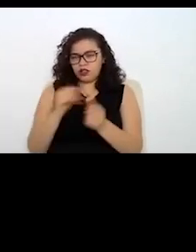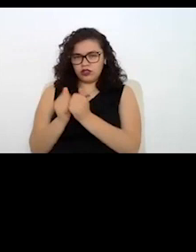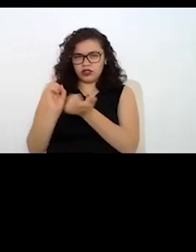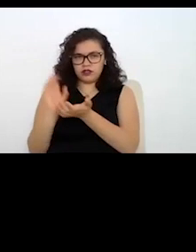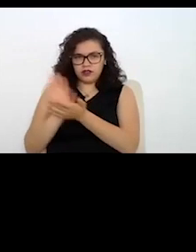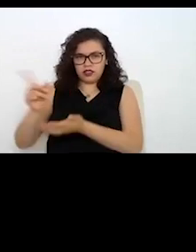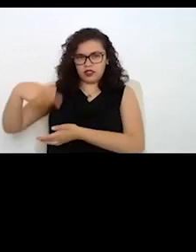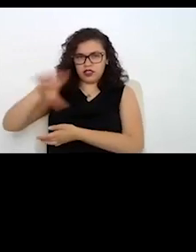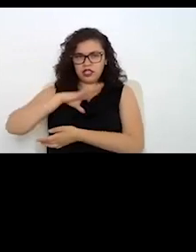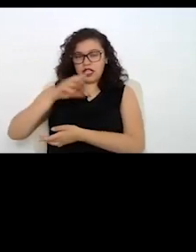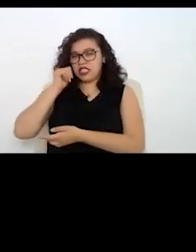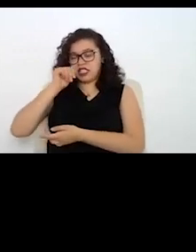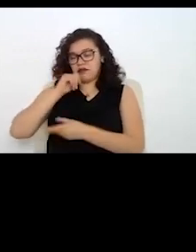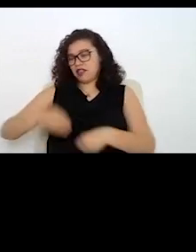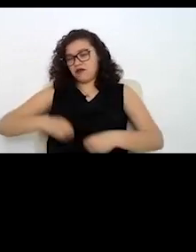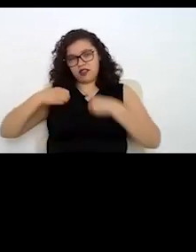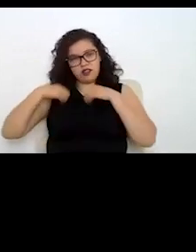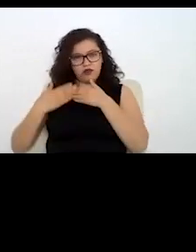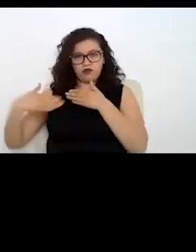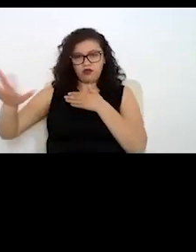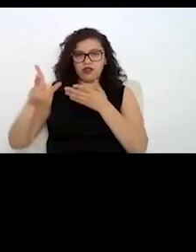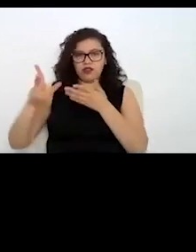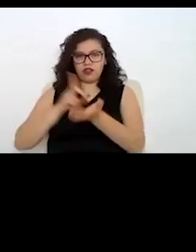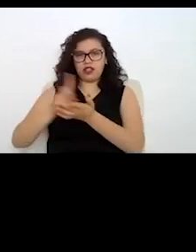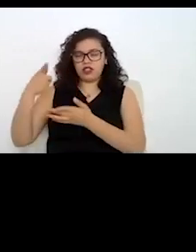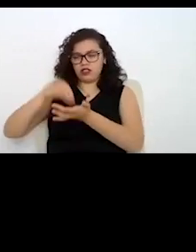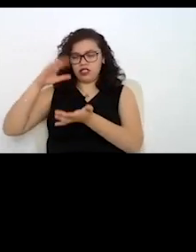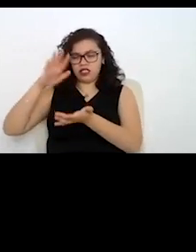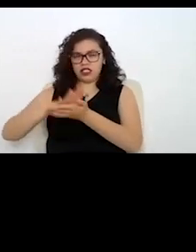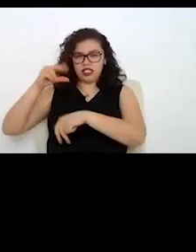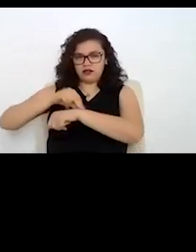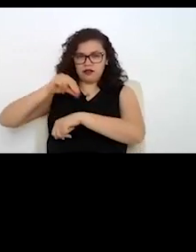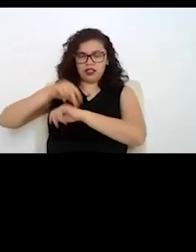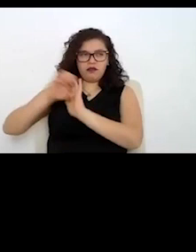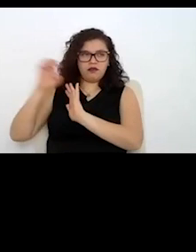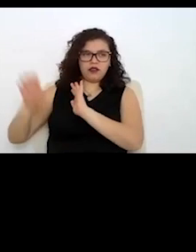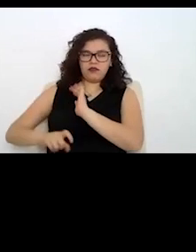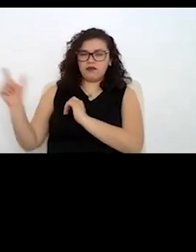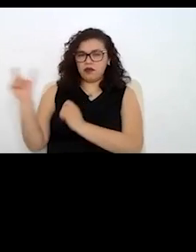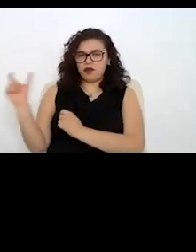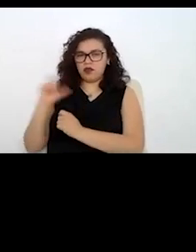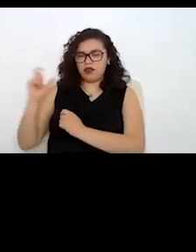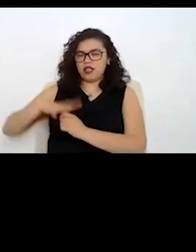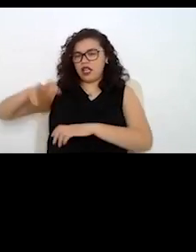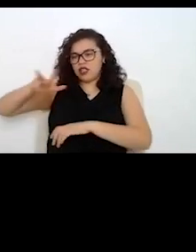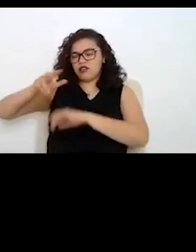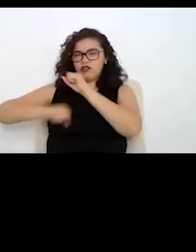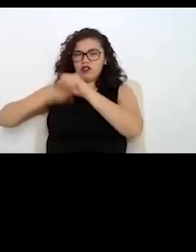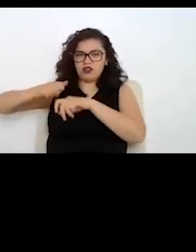tendrán dependencia toda la vida, al menos derecho a llevarlos a sus citas médicas, por ejemplo, aun cuando ya sean mayores de edad.